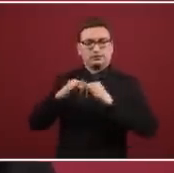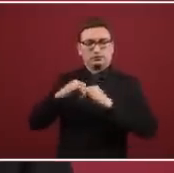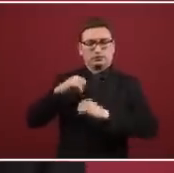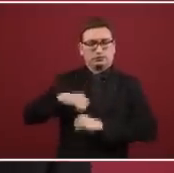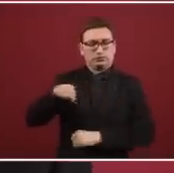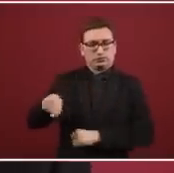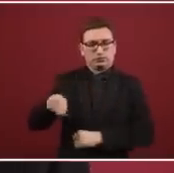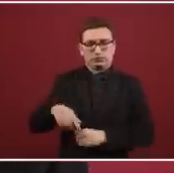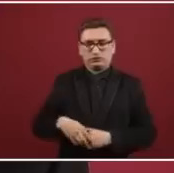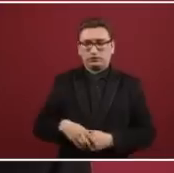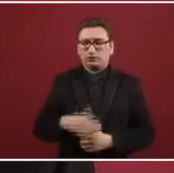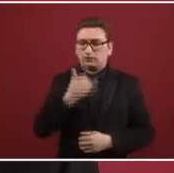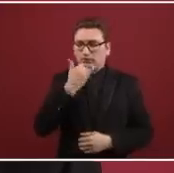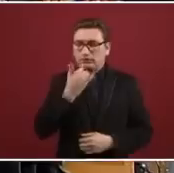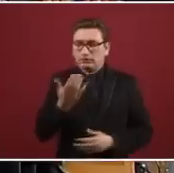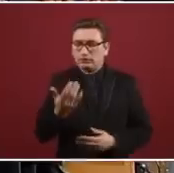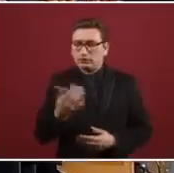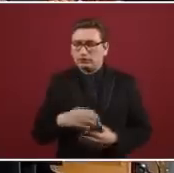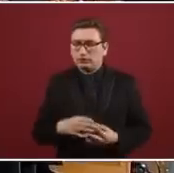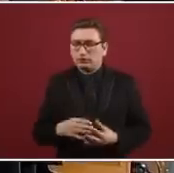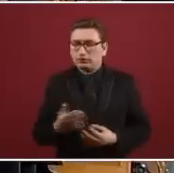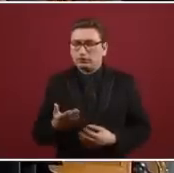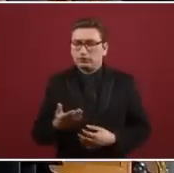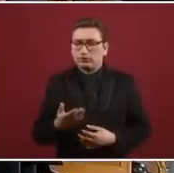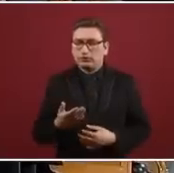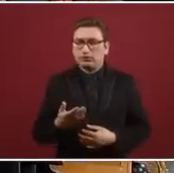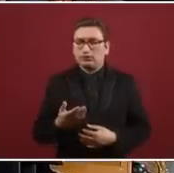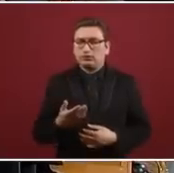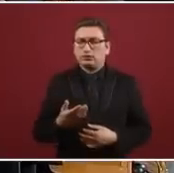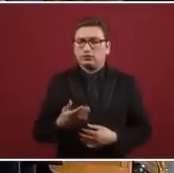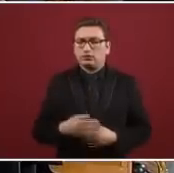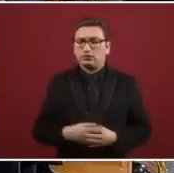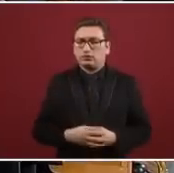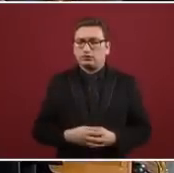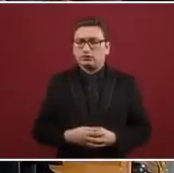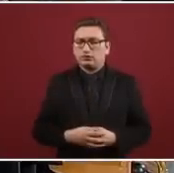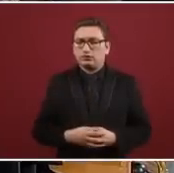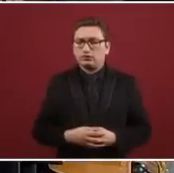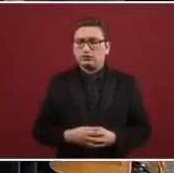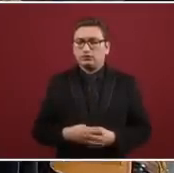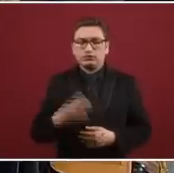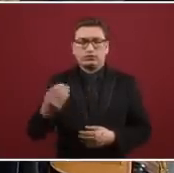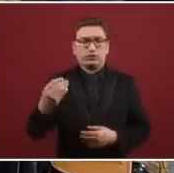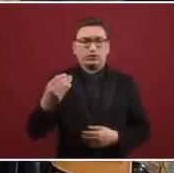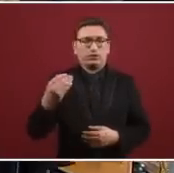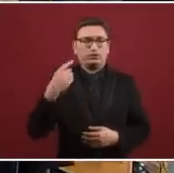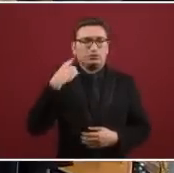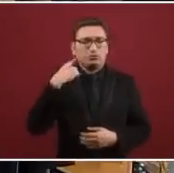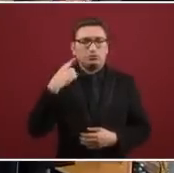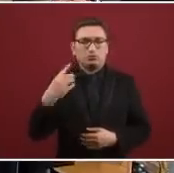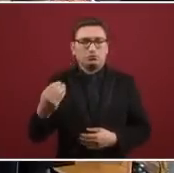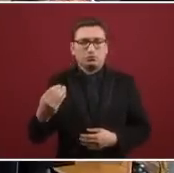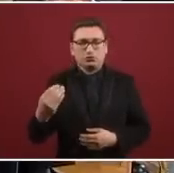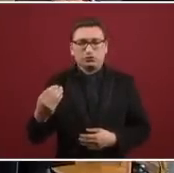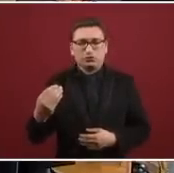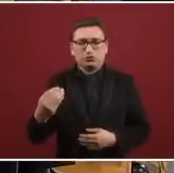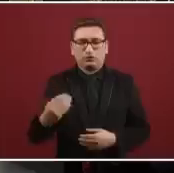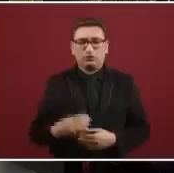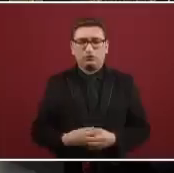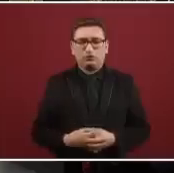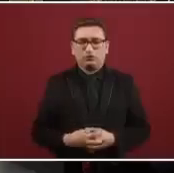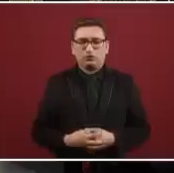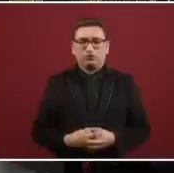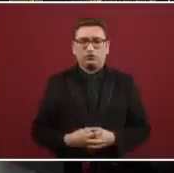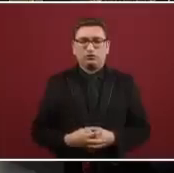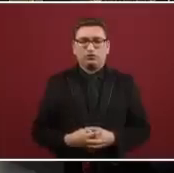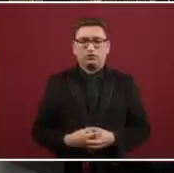¿Mande? Discrecional. No. Son los ahorros de la ley de austeridad, presidente. Ajá, hay los ahorros. Los ahorros que usted